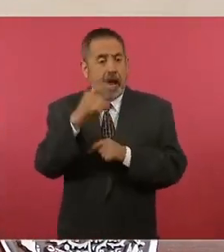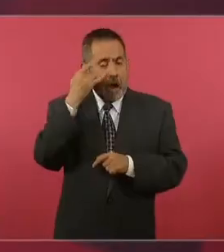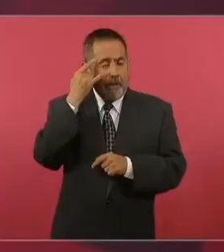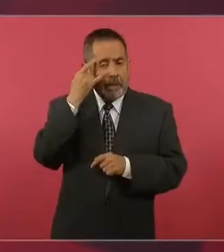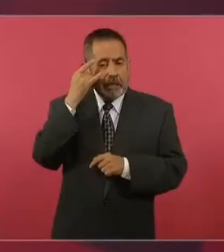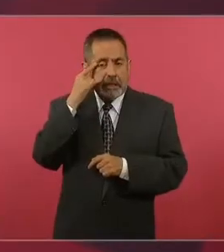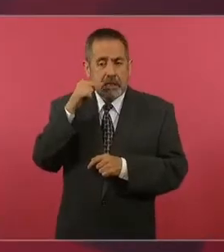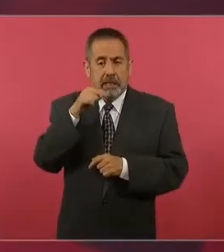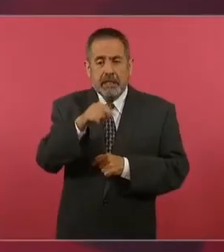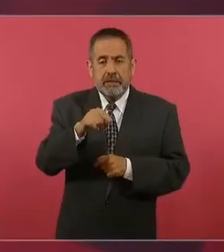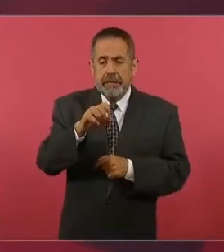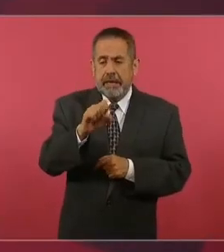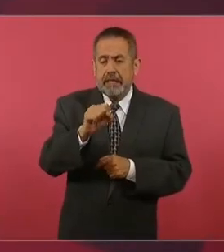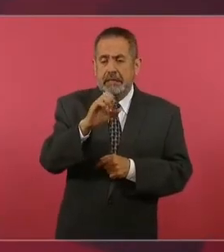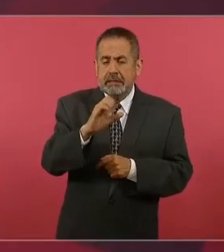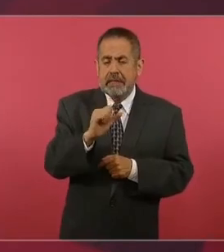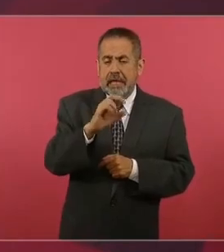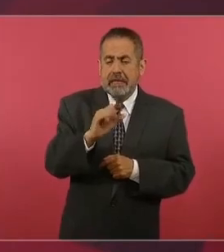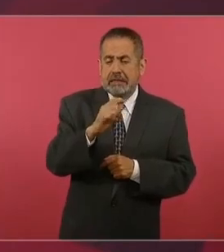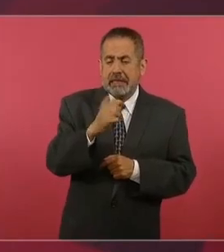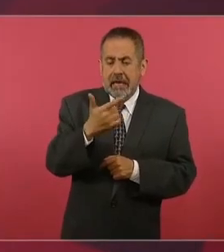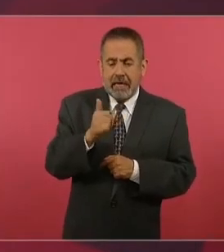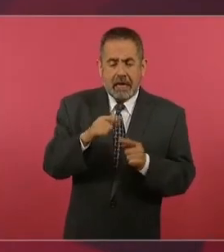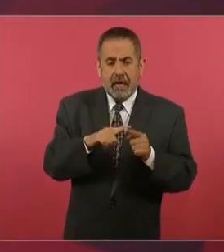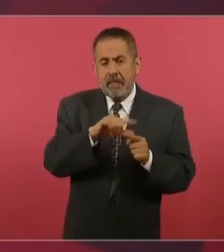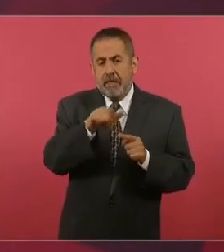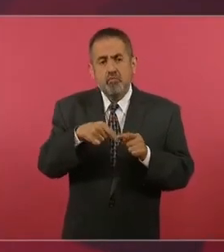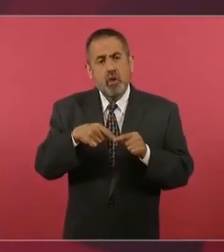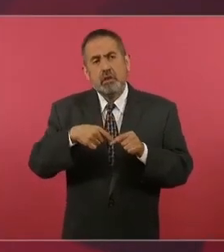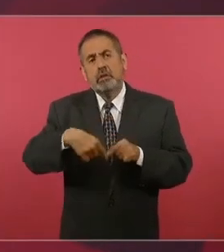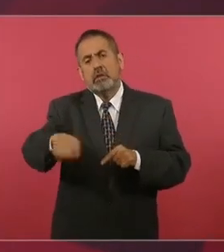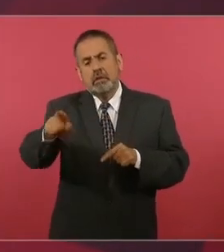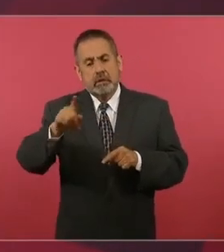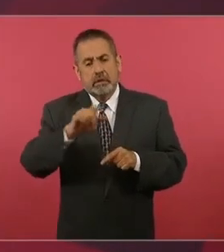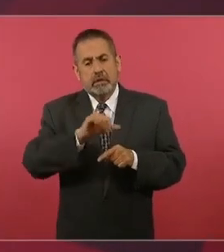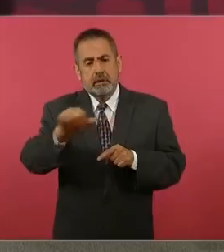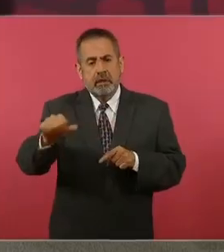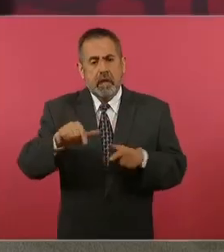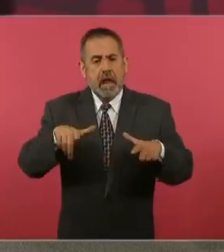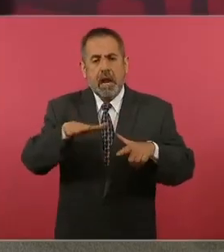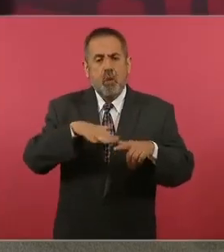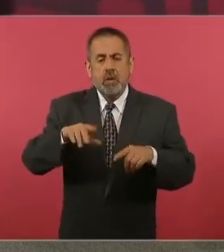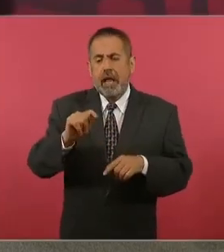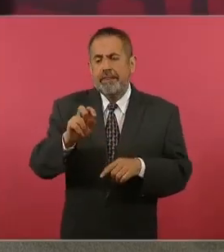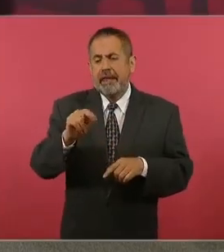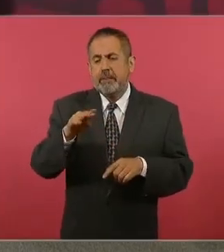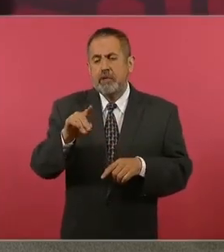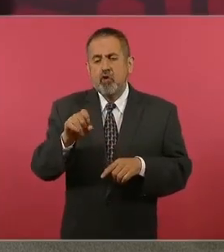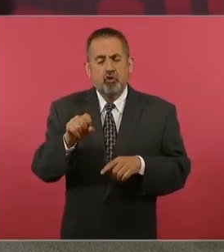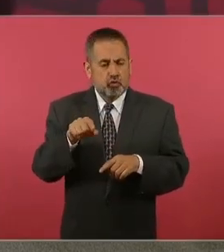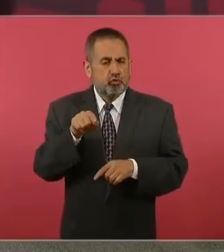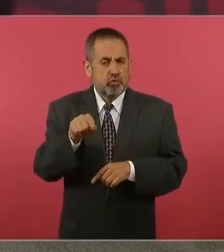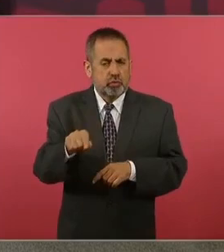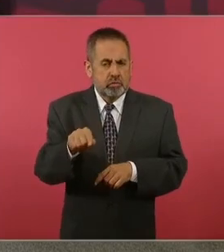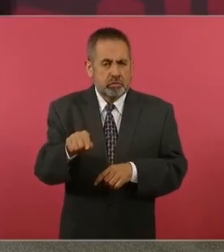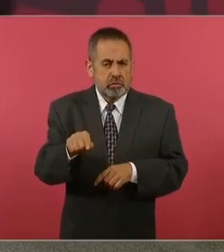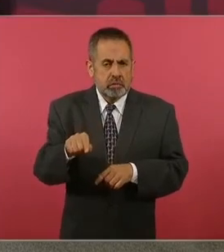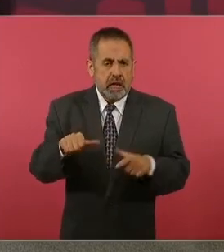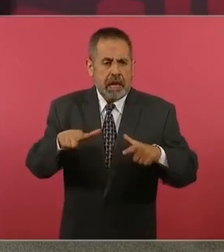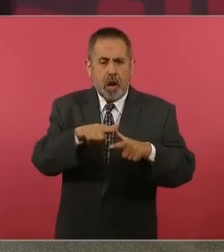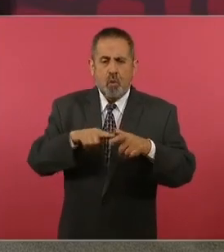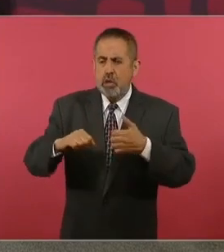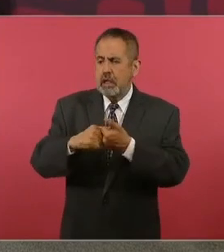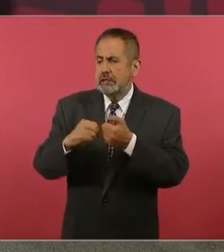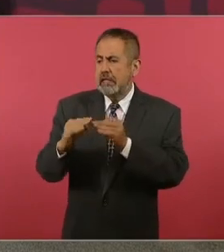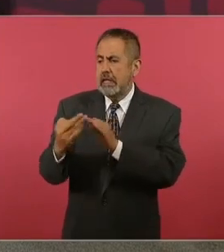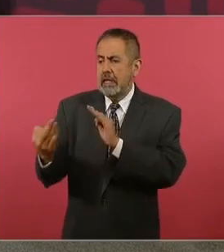Campeche, Escárcega, y luego atravesamos la laguna de Términos, que es la laguna